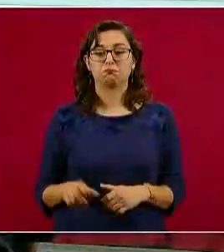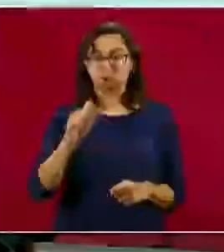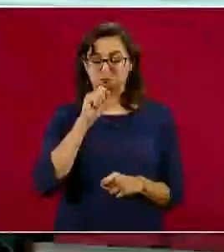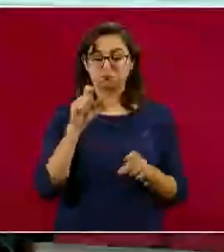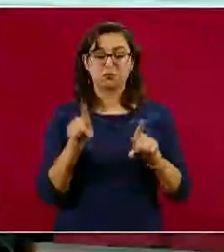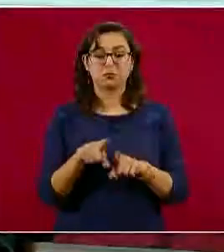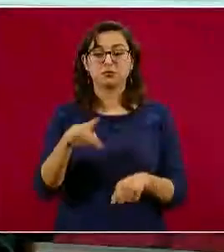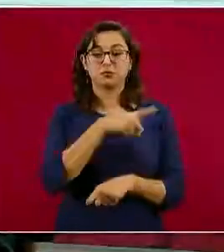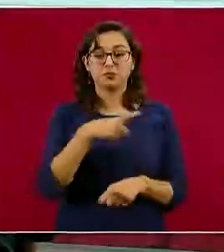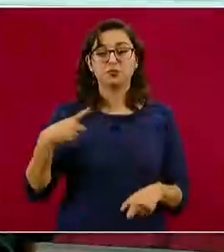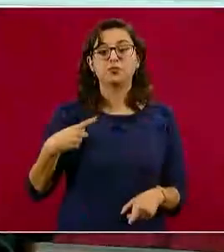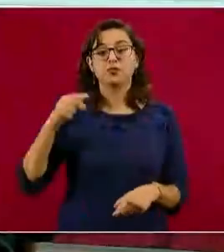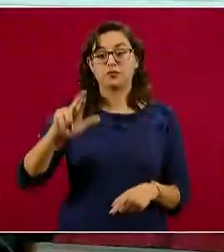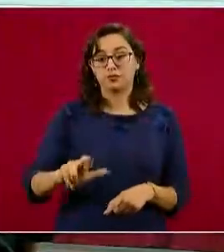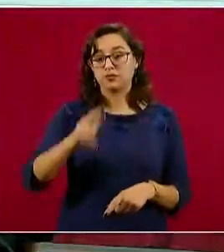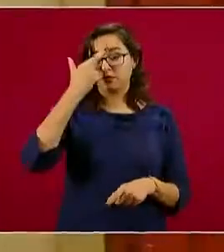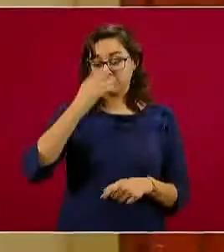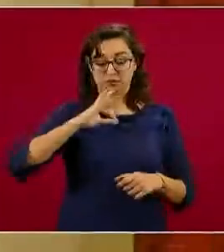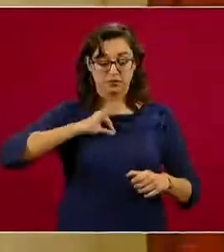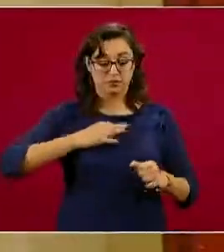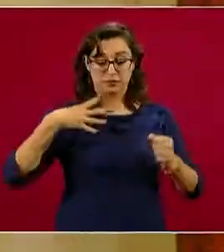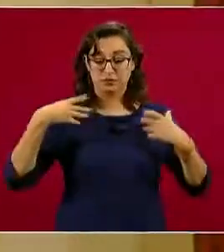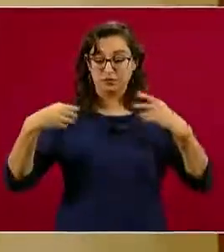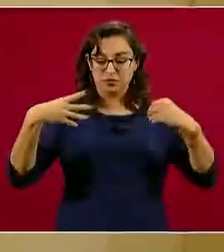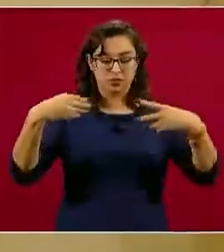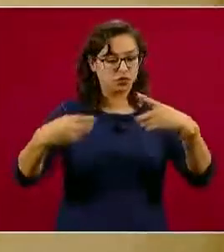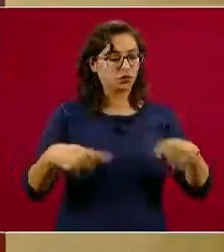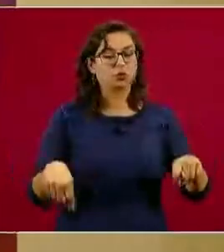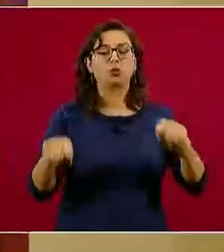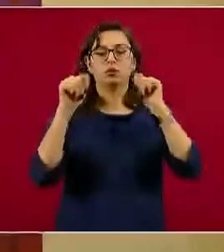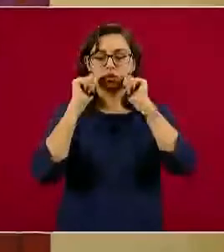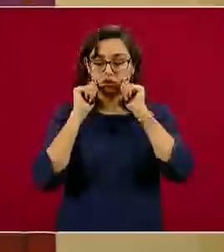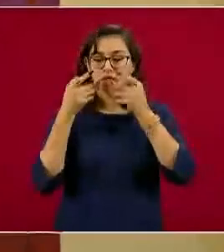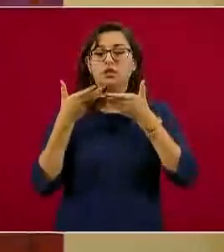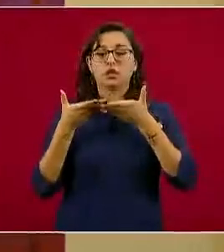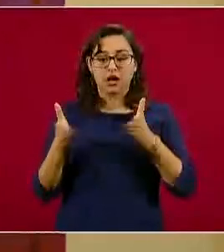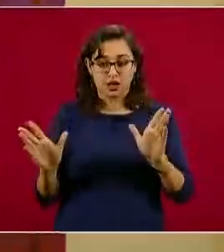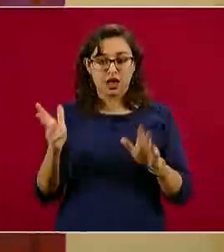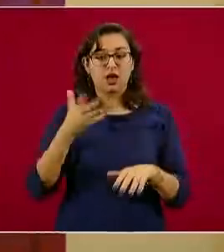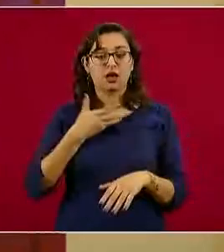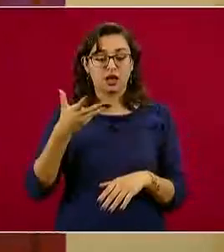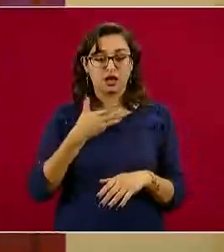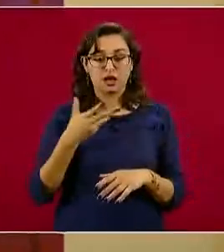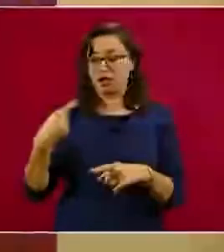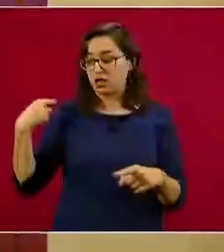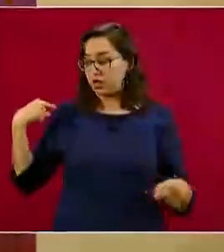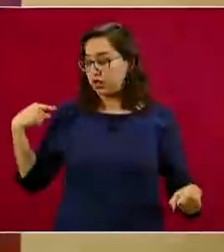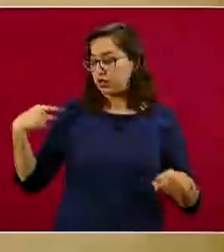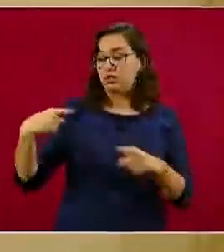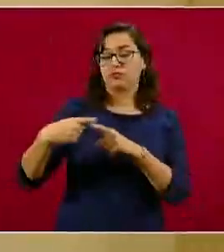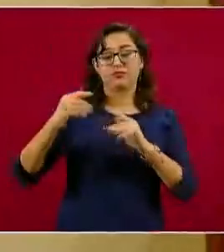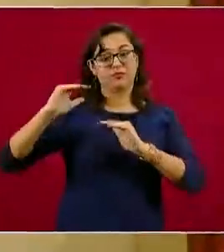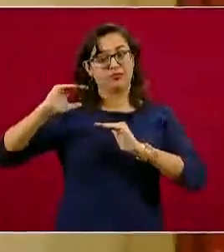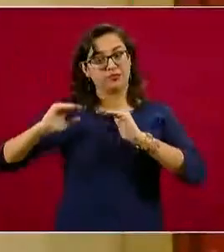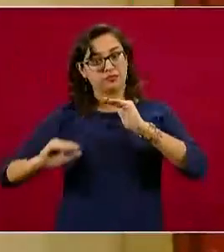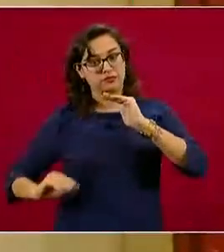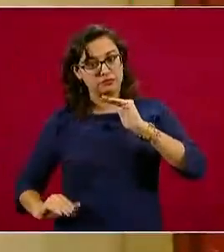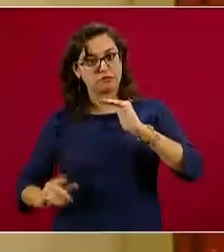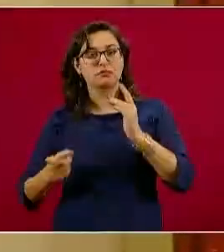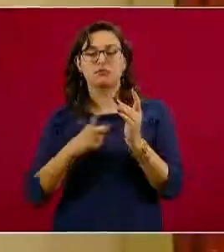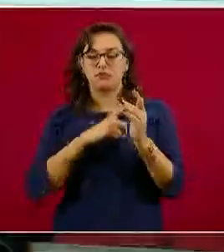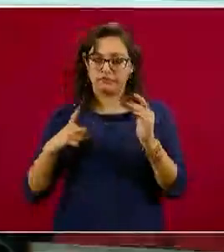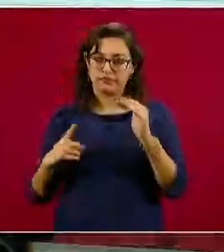los servicios durante la contingencia están en activo y estamos recuperando parte de la brecha que no logramos durante los meses previos, es